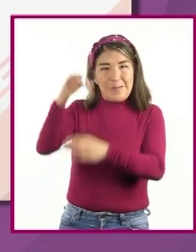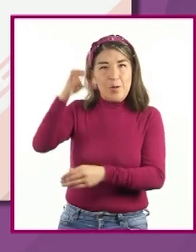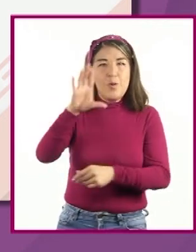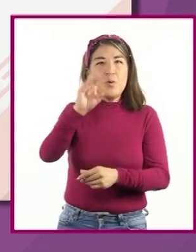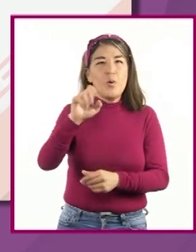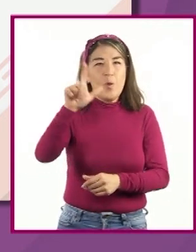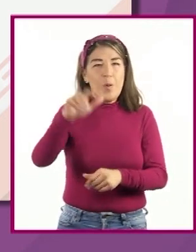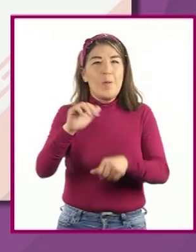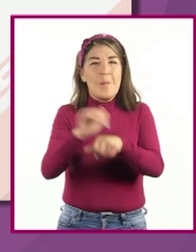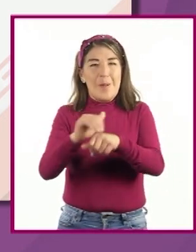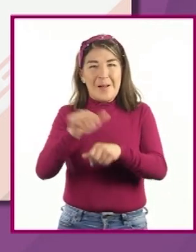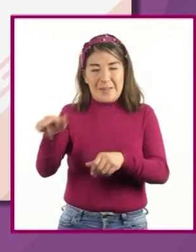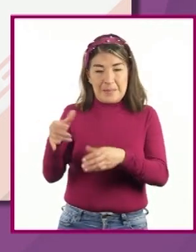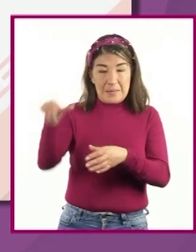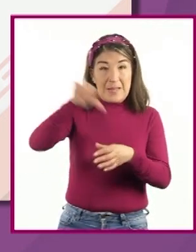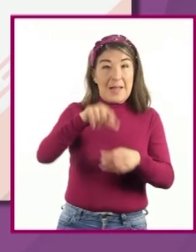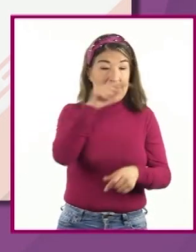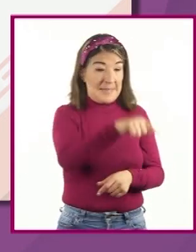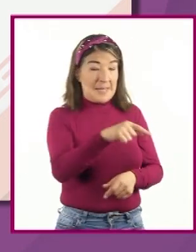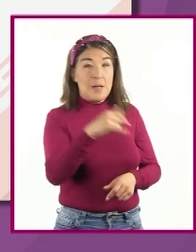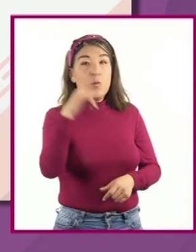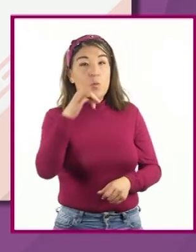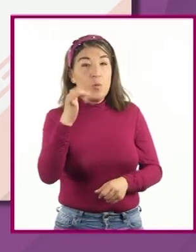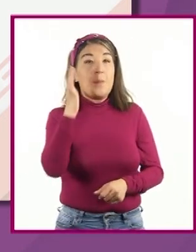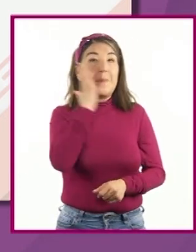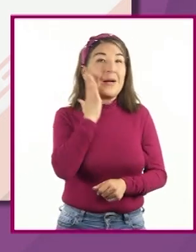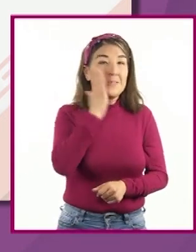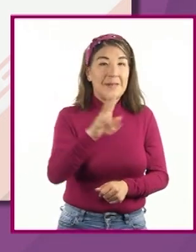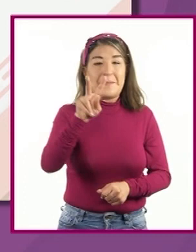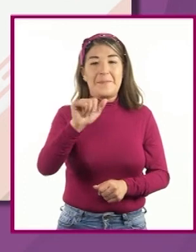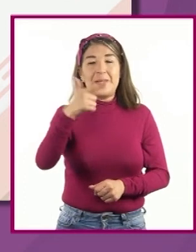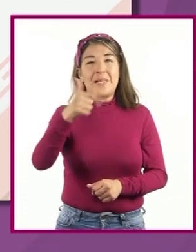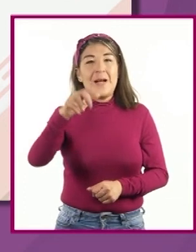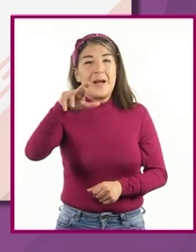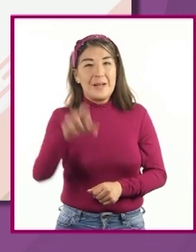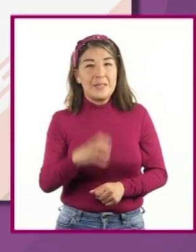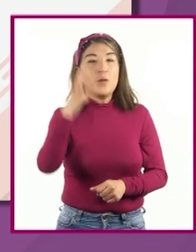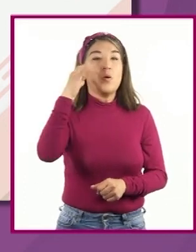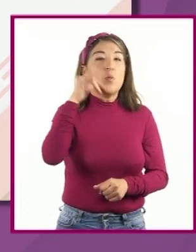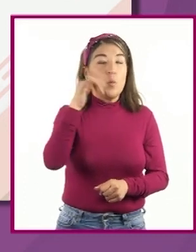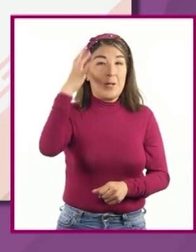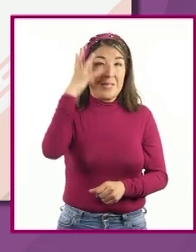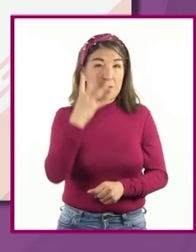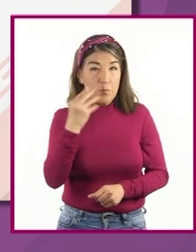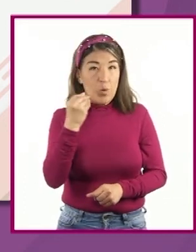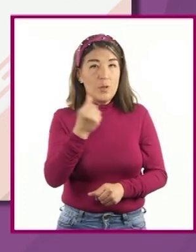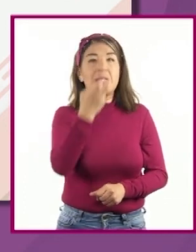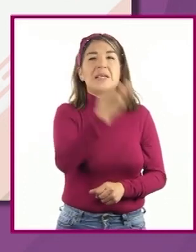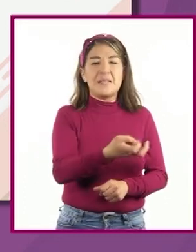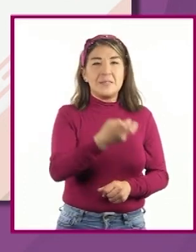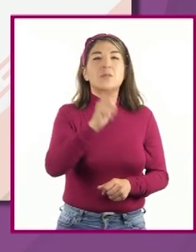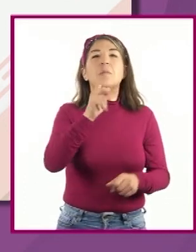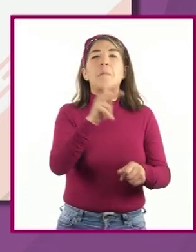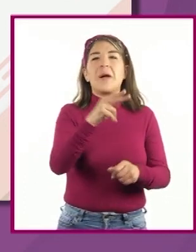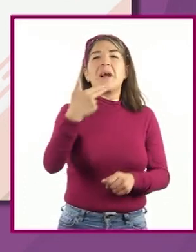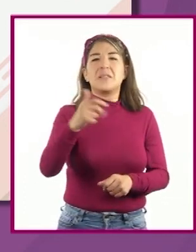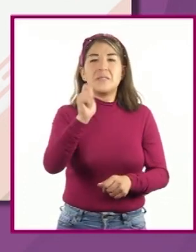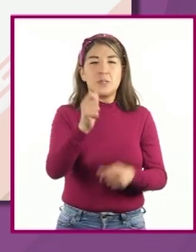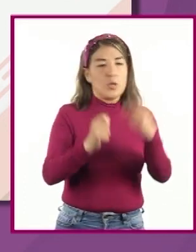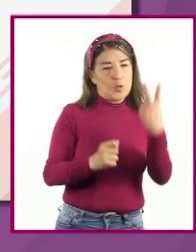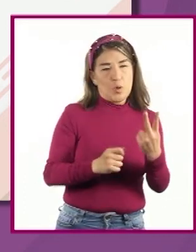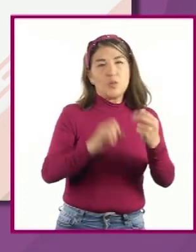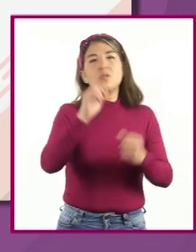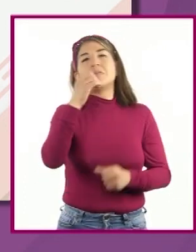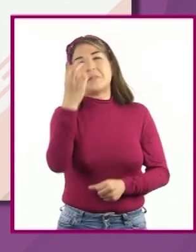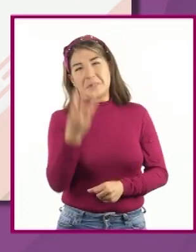En el caso del jugo de manzana, el vinagre y el jugo de limón, tienen un pH de entre 2 y 3